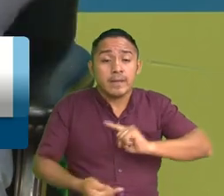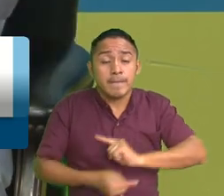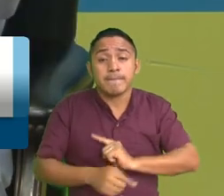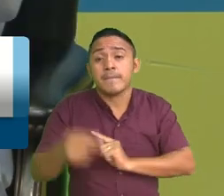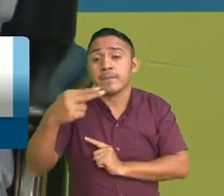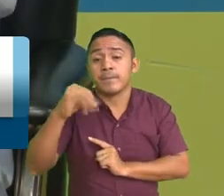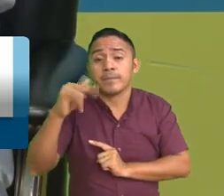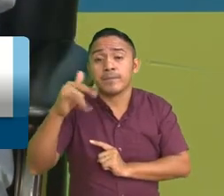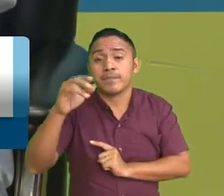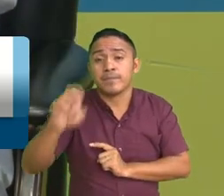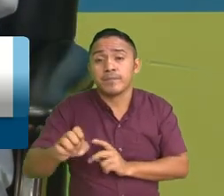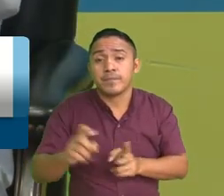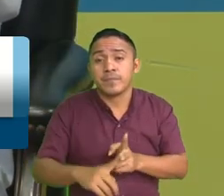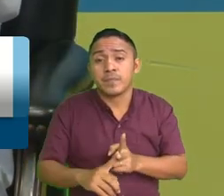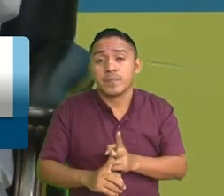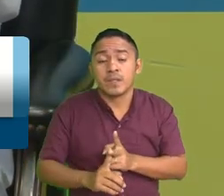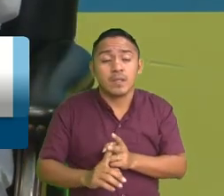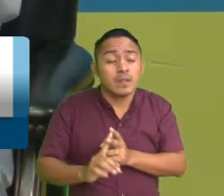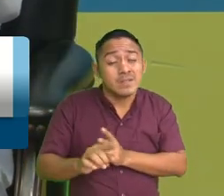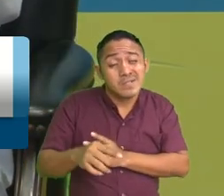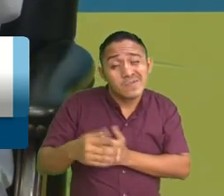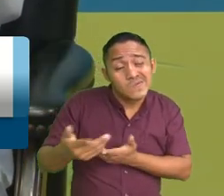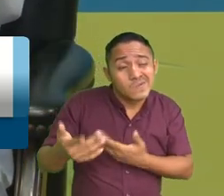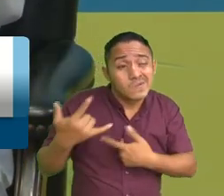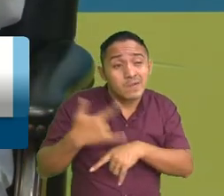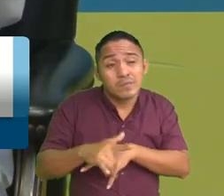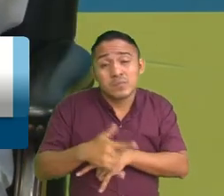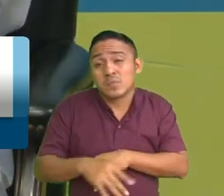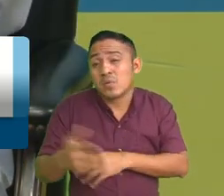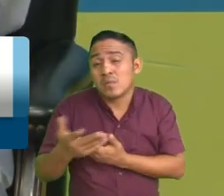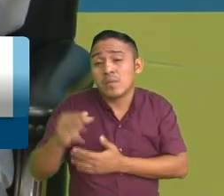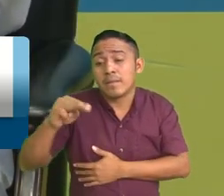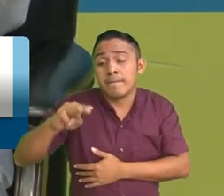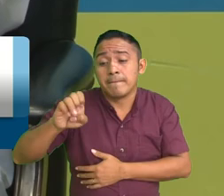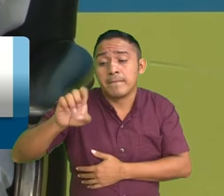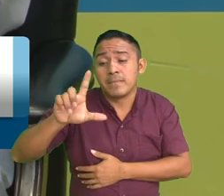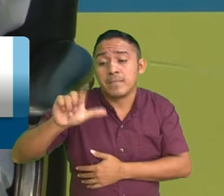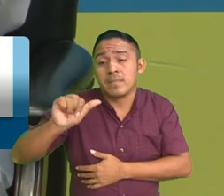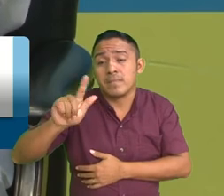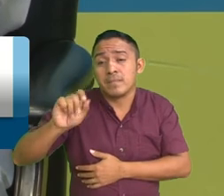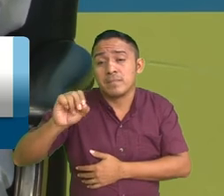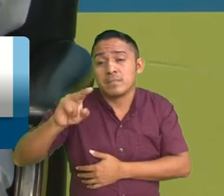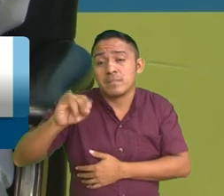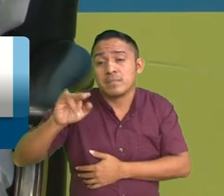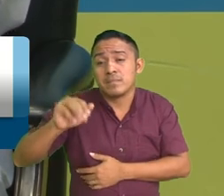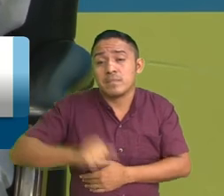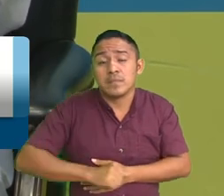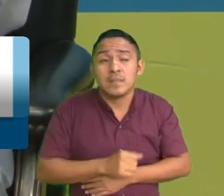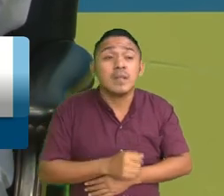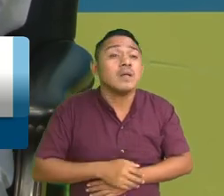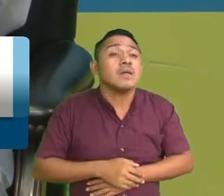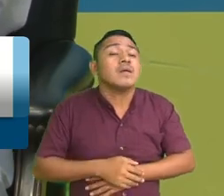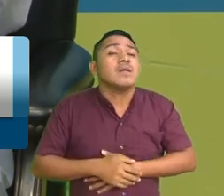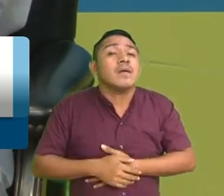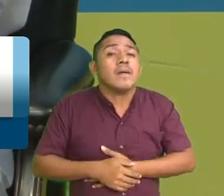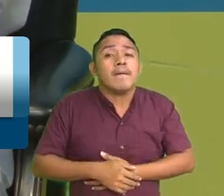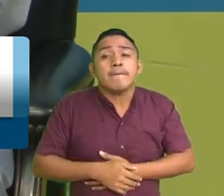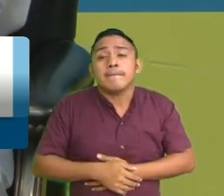sueño y a lo sumo melatonina. Tampoco recomendamos el uso, que lo he visto,